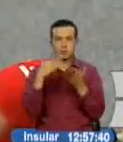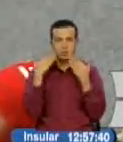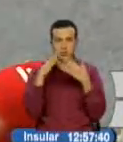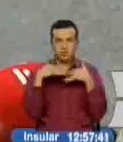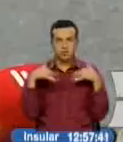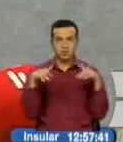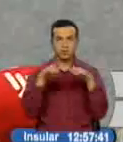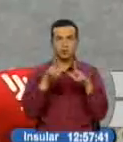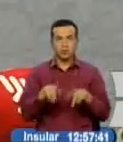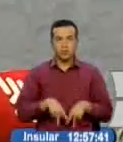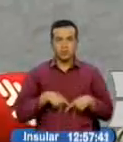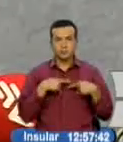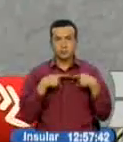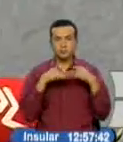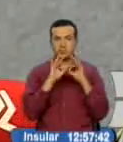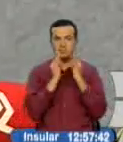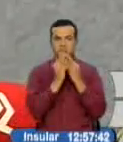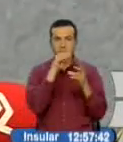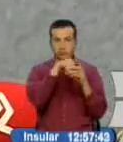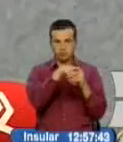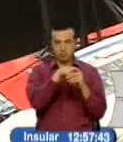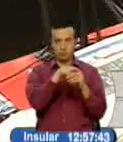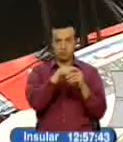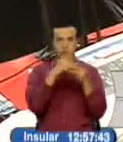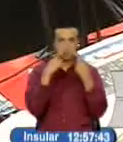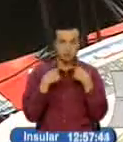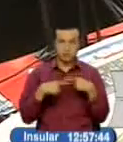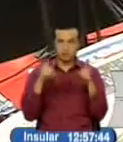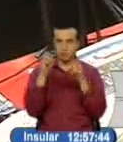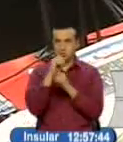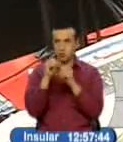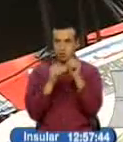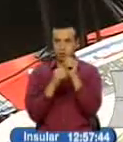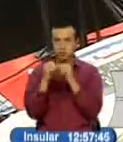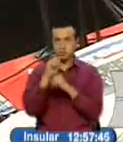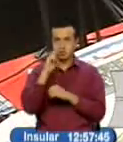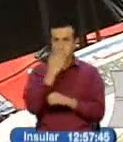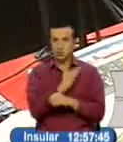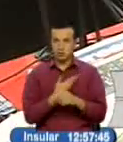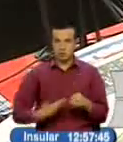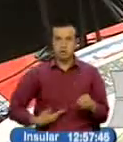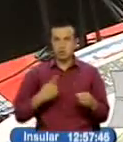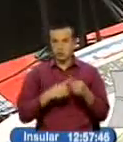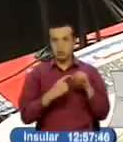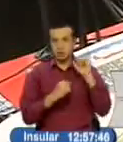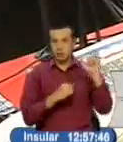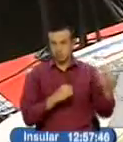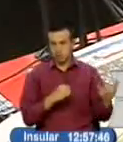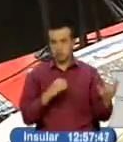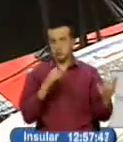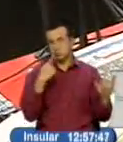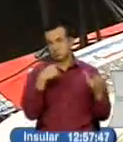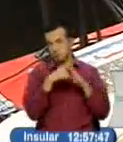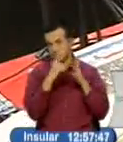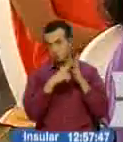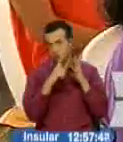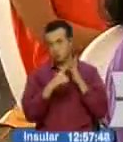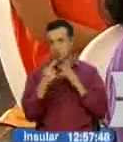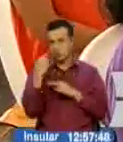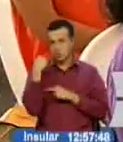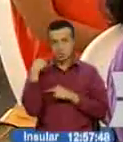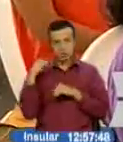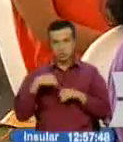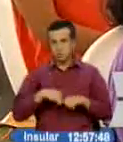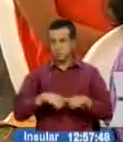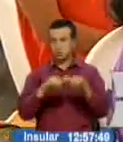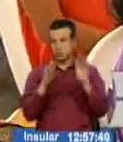como lugar de residencia familiar. Aclaró que el despacho de vicepresidencia se mantendrá en Quito y que por sus diferentes competencias